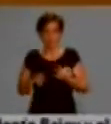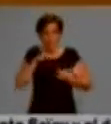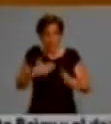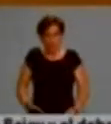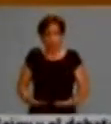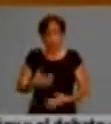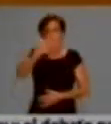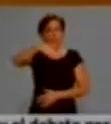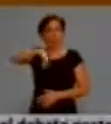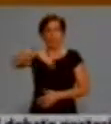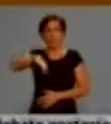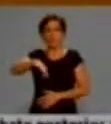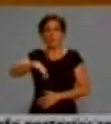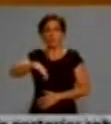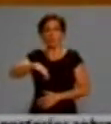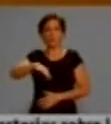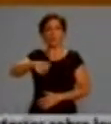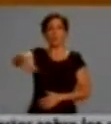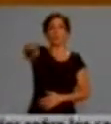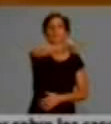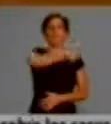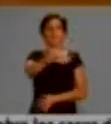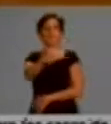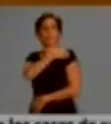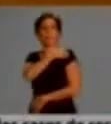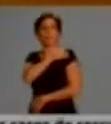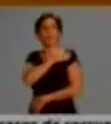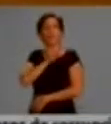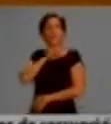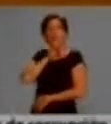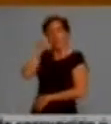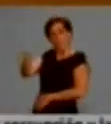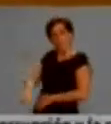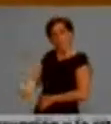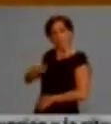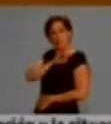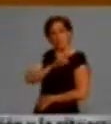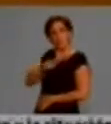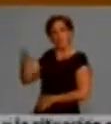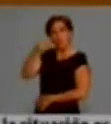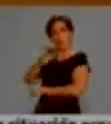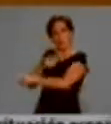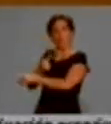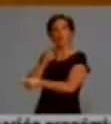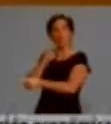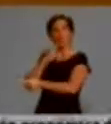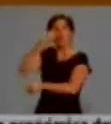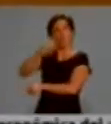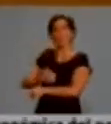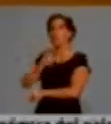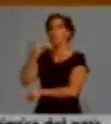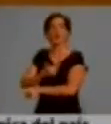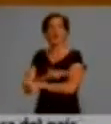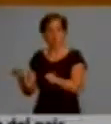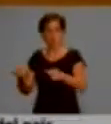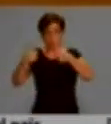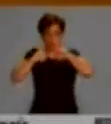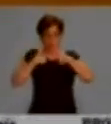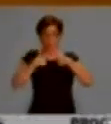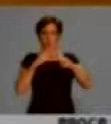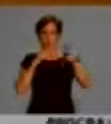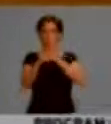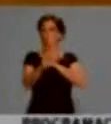cabe es que ustedes me pregunten si lo que dice el señor Bárcenas es cierto. Yo digo que no lo